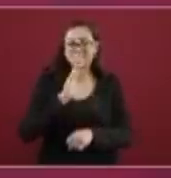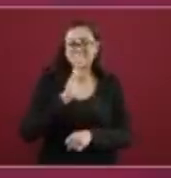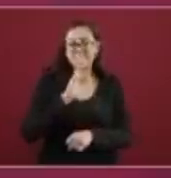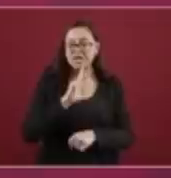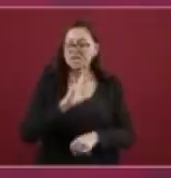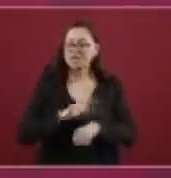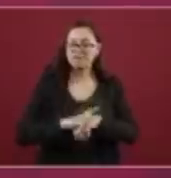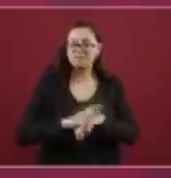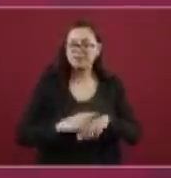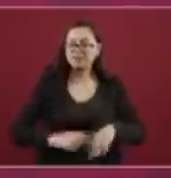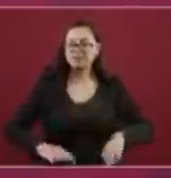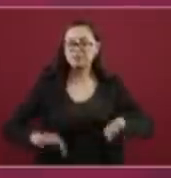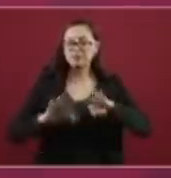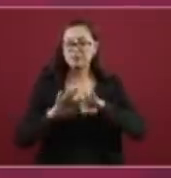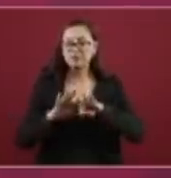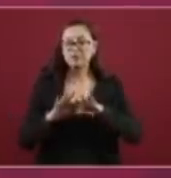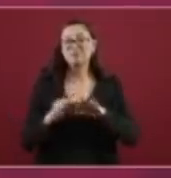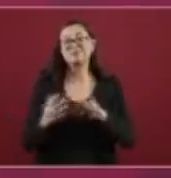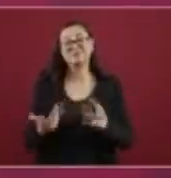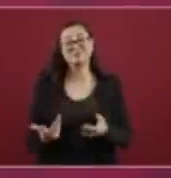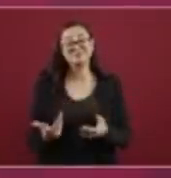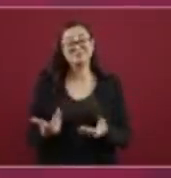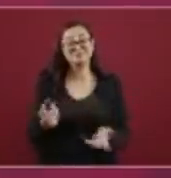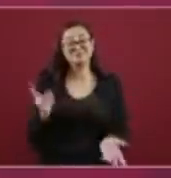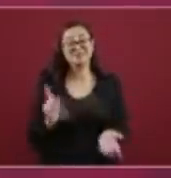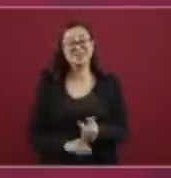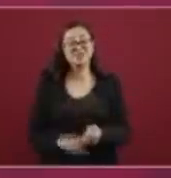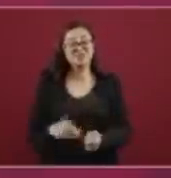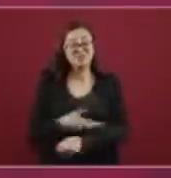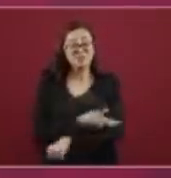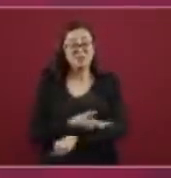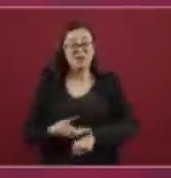últimamente ha habido mucho problema de desintegración de las familias.